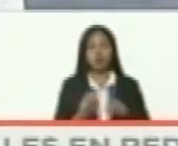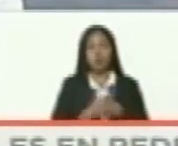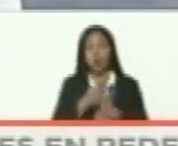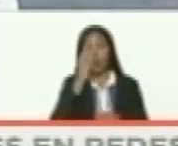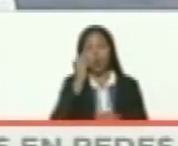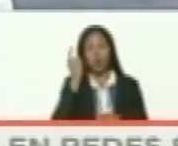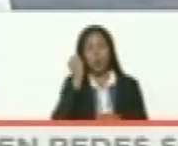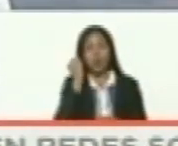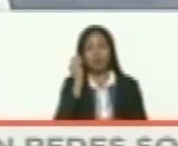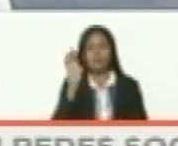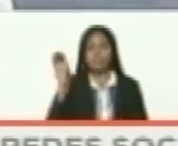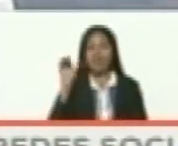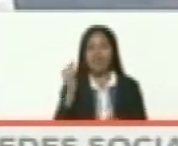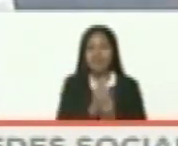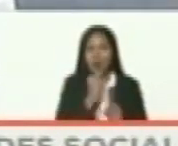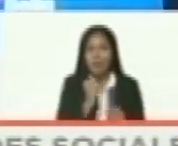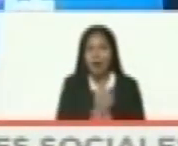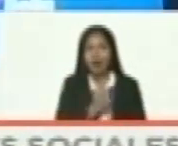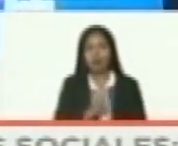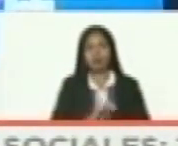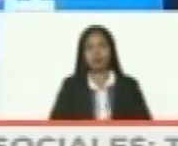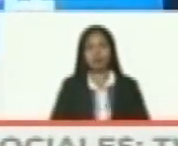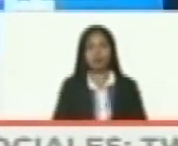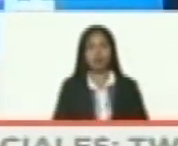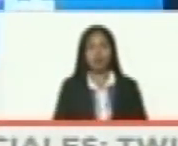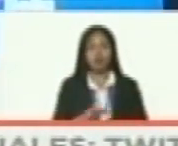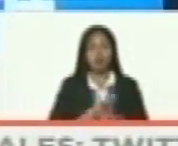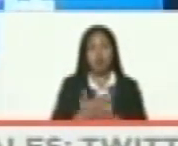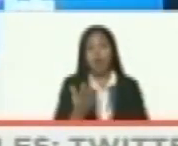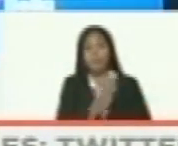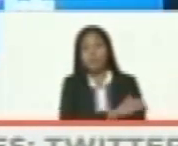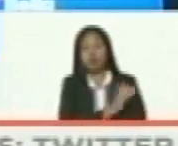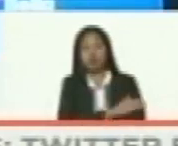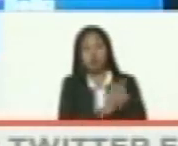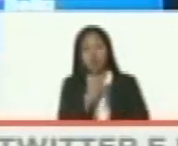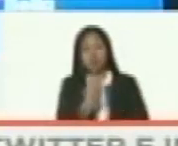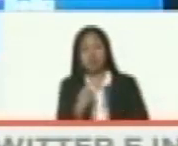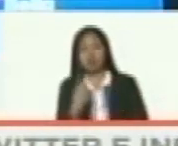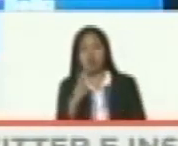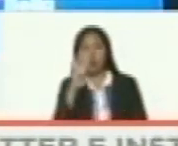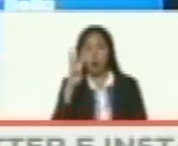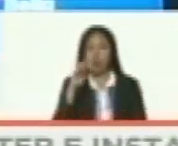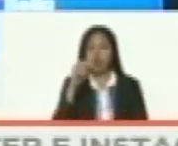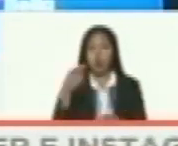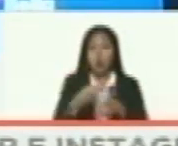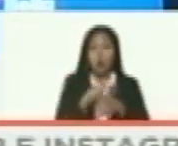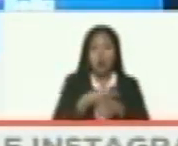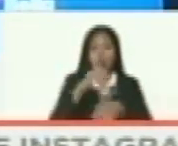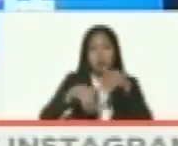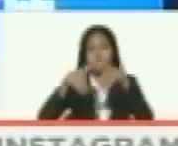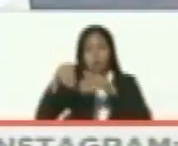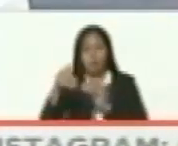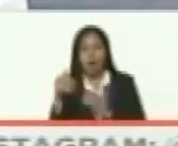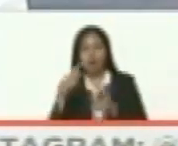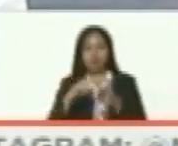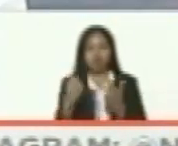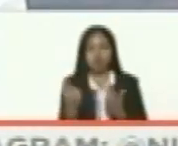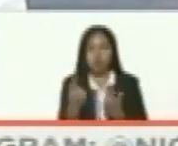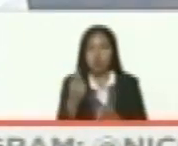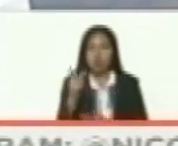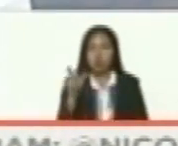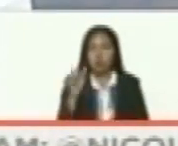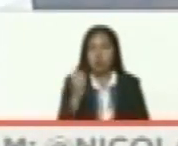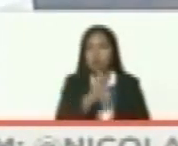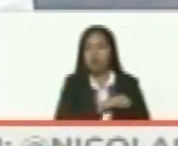Gobernadores y gobernadoras que trabajan. Porque la oposición, la derecha, sacó 4 gobernadores en las elecciones y son